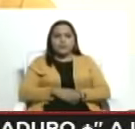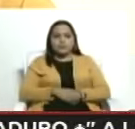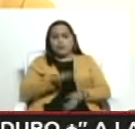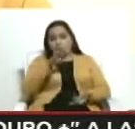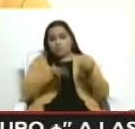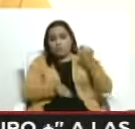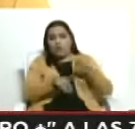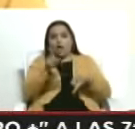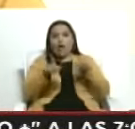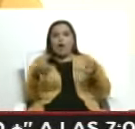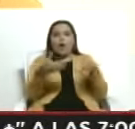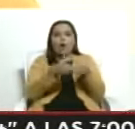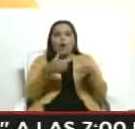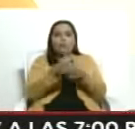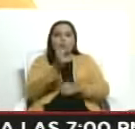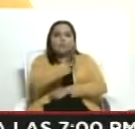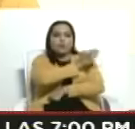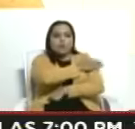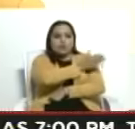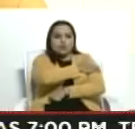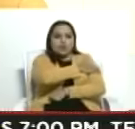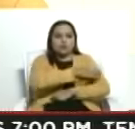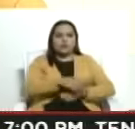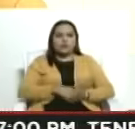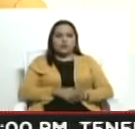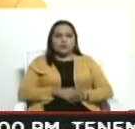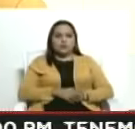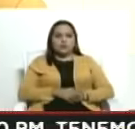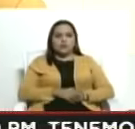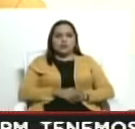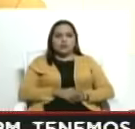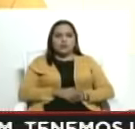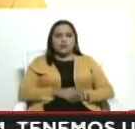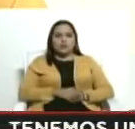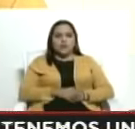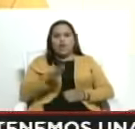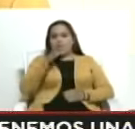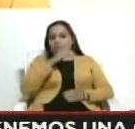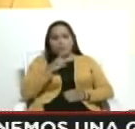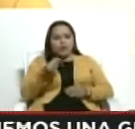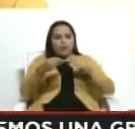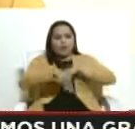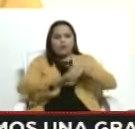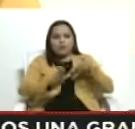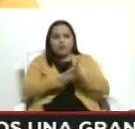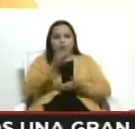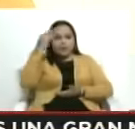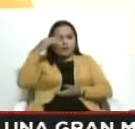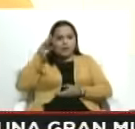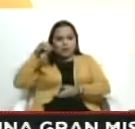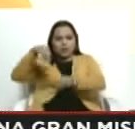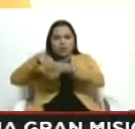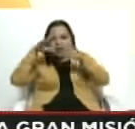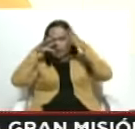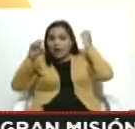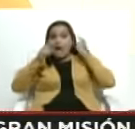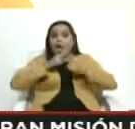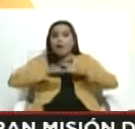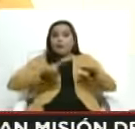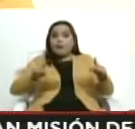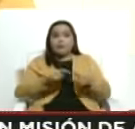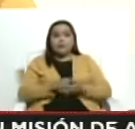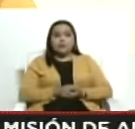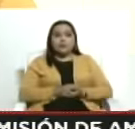de la oposición cuestionaron el asalto a la Embajada de México en Ecuador. Pero se